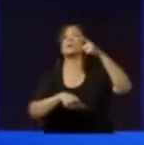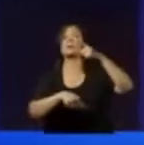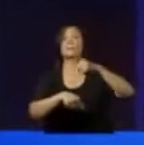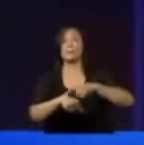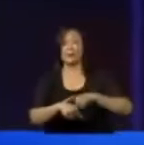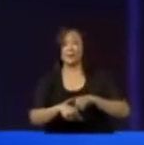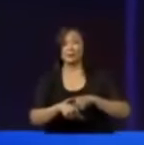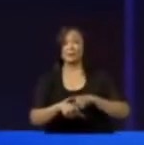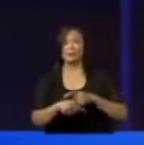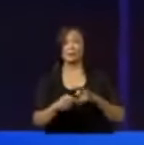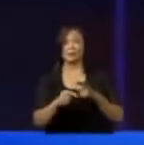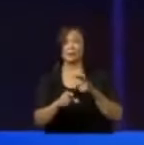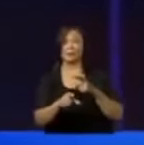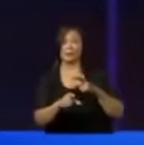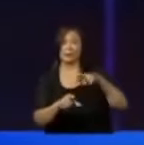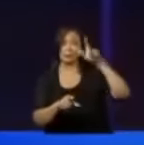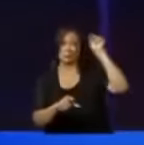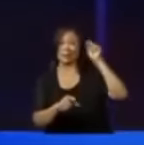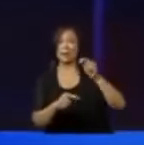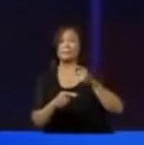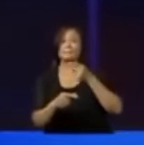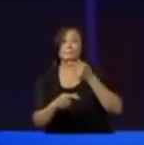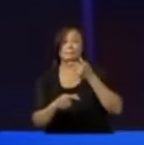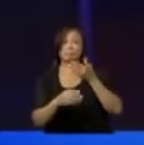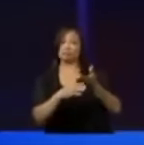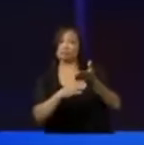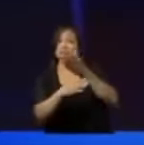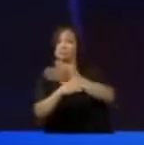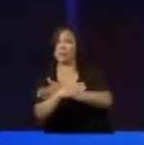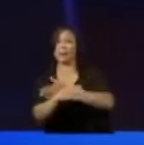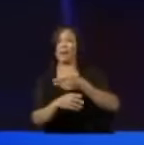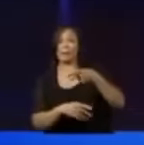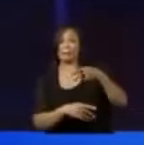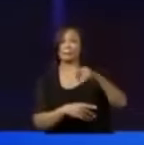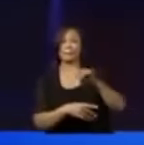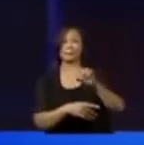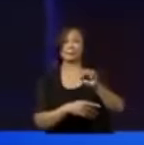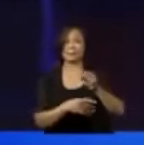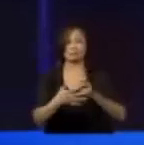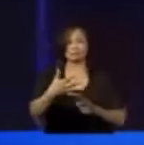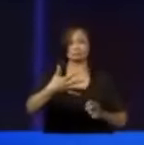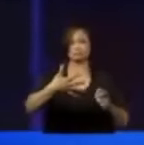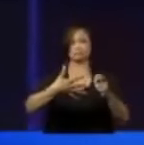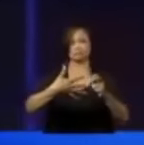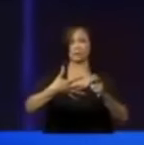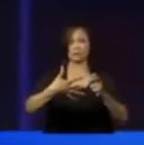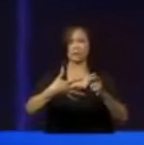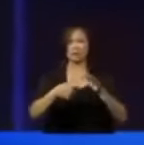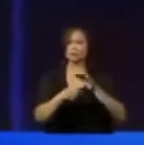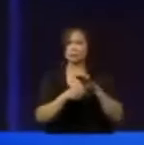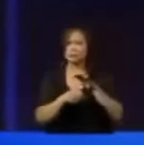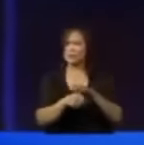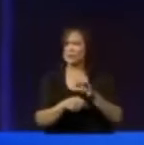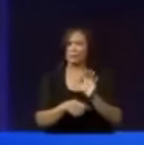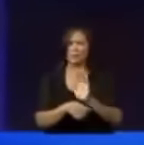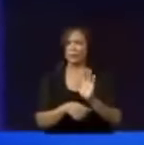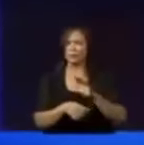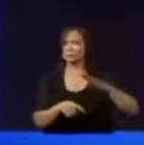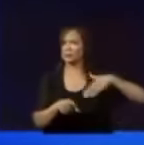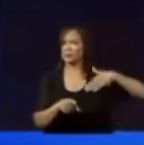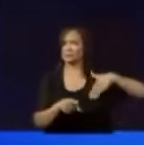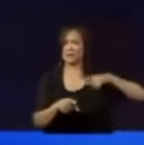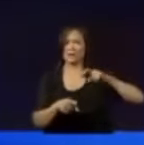Por primera vez, mejoramos en PISA en nuestro gobierno. Todavía insuficiente. No nos podemos